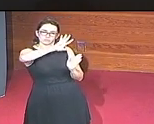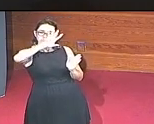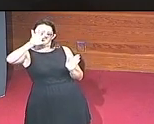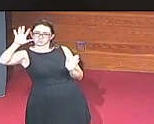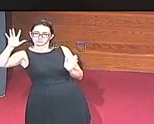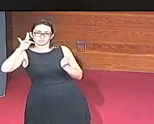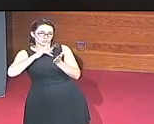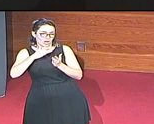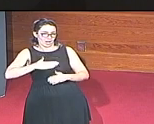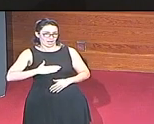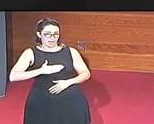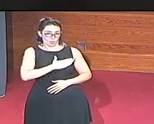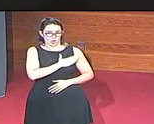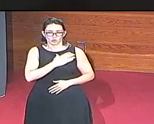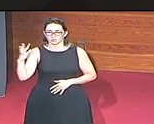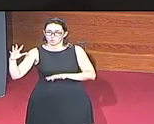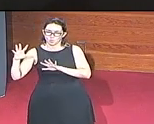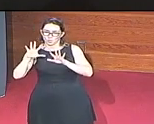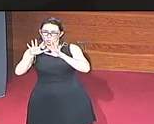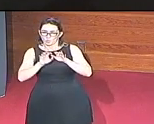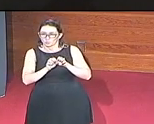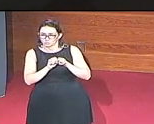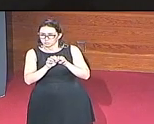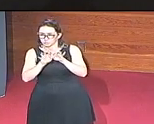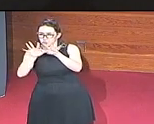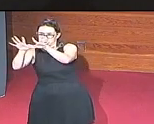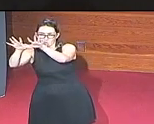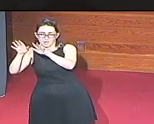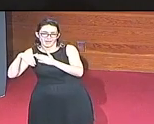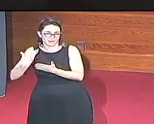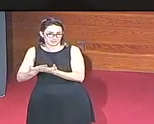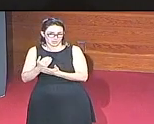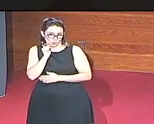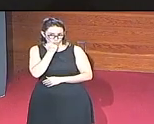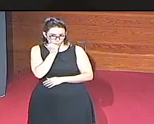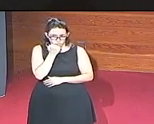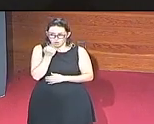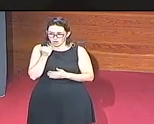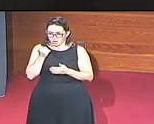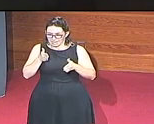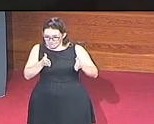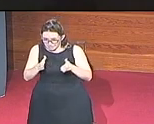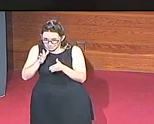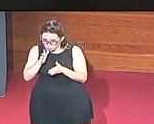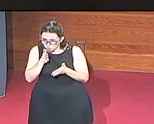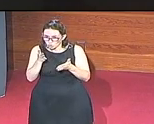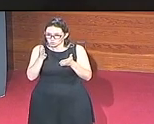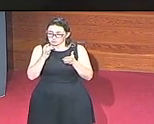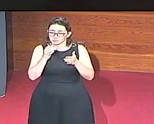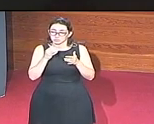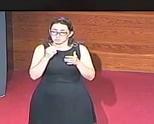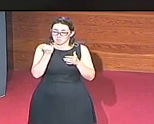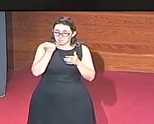rusia de napoleón sobre un plano con los ríos con las localizaciones y la línea marrón que va